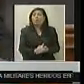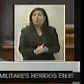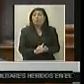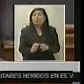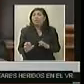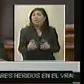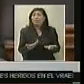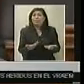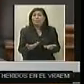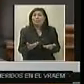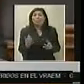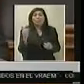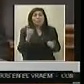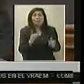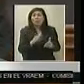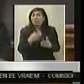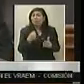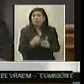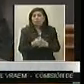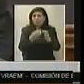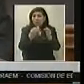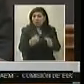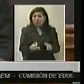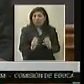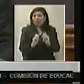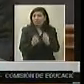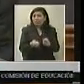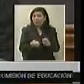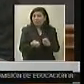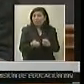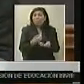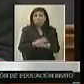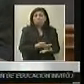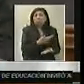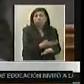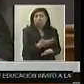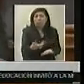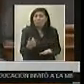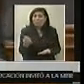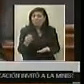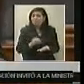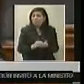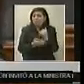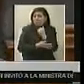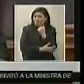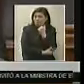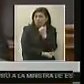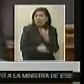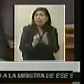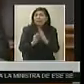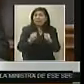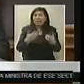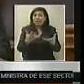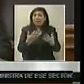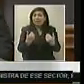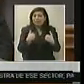y lo que están haciendo indudablemente en forma incorrecta, entregándoles y repartiendo repartiéndose el dinero de los más pobres en los que sí